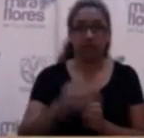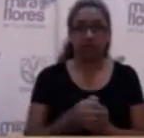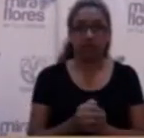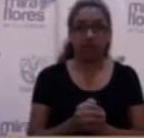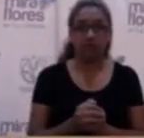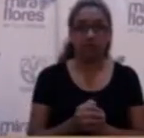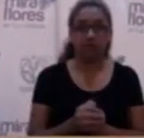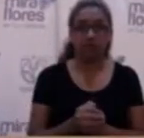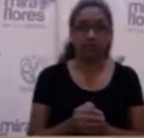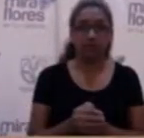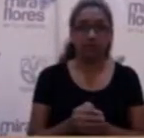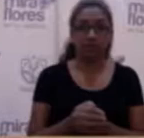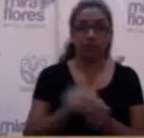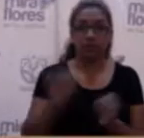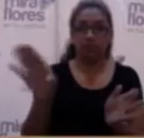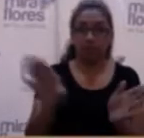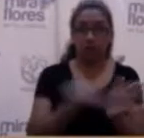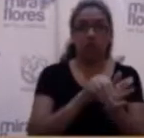CCLD